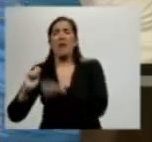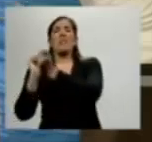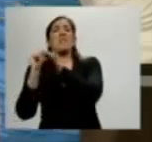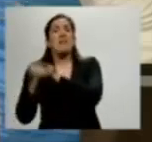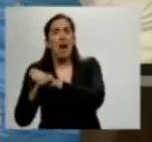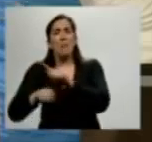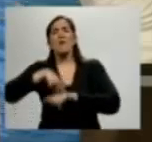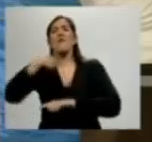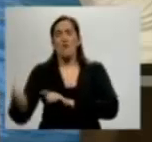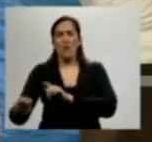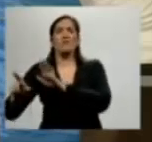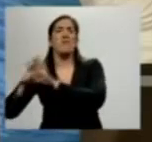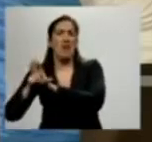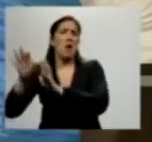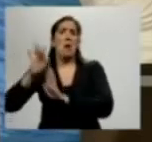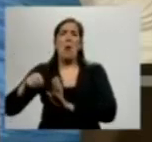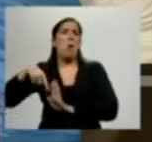otra jurisprudencia.